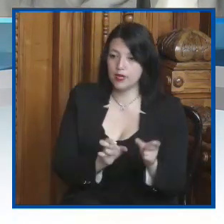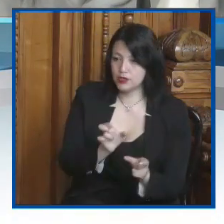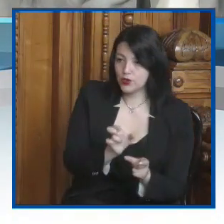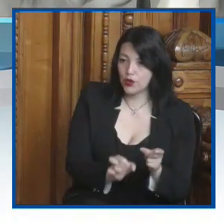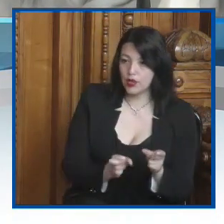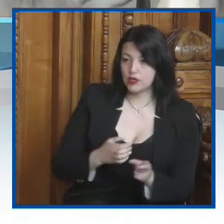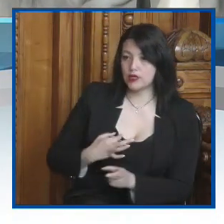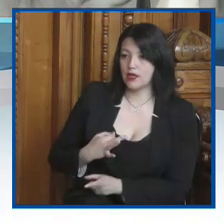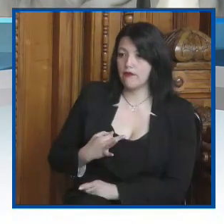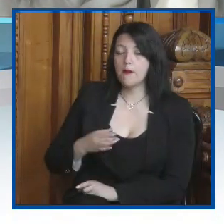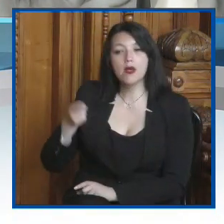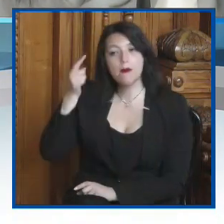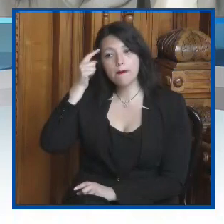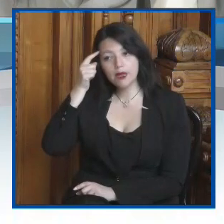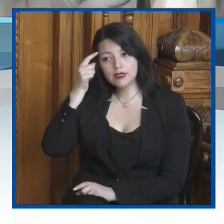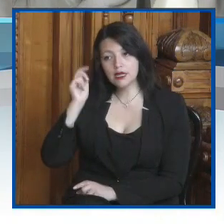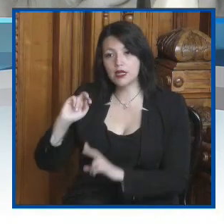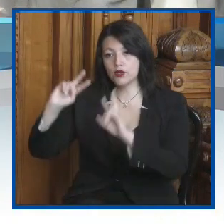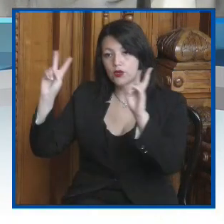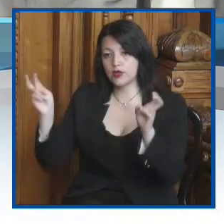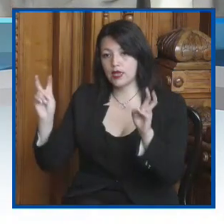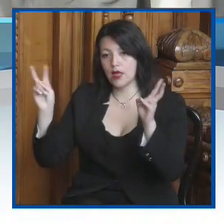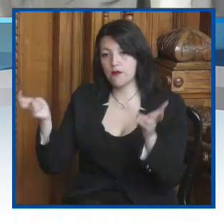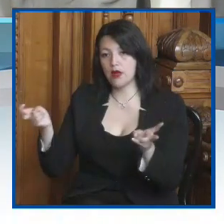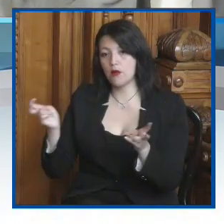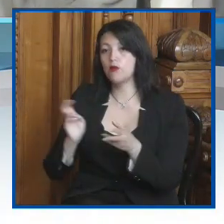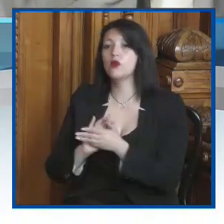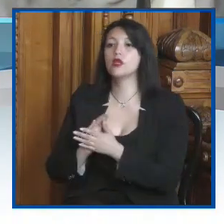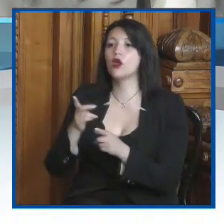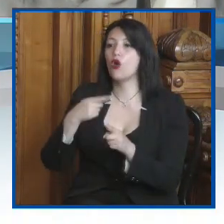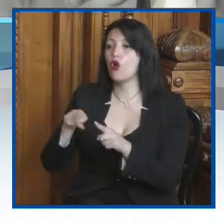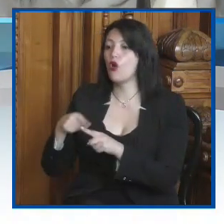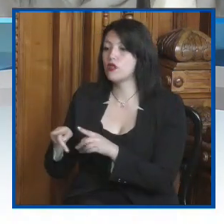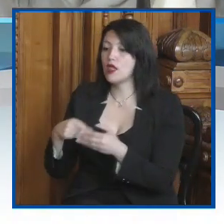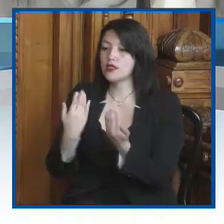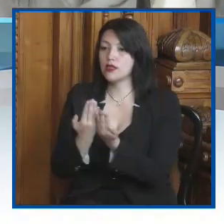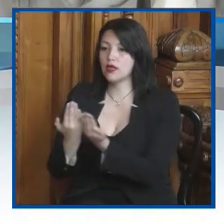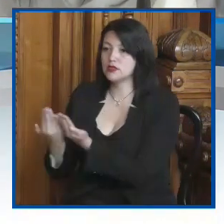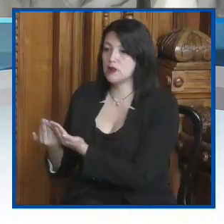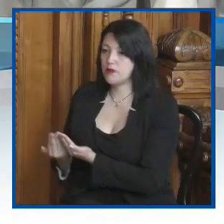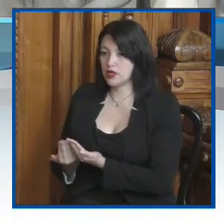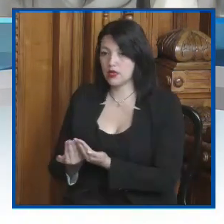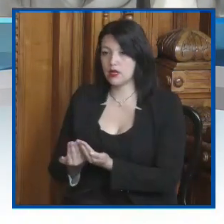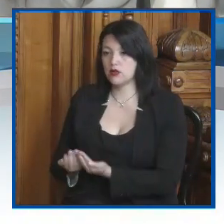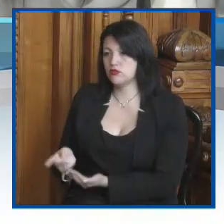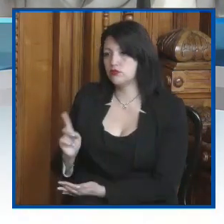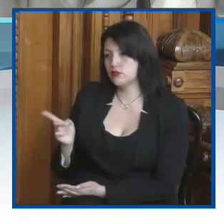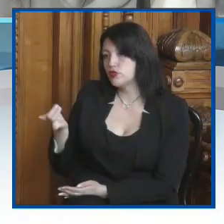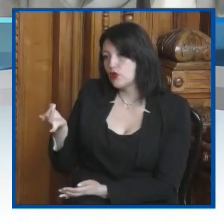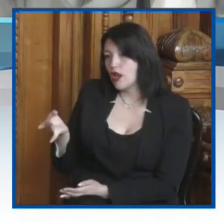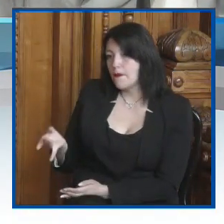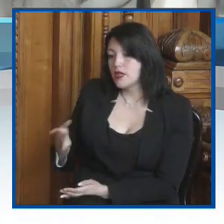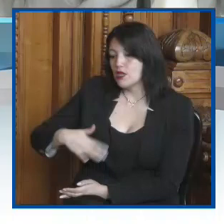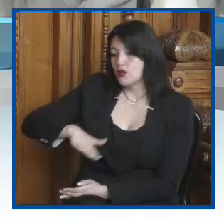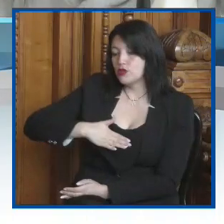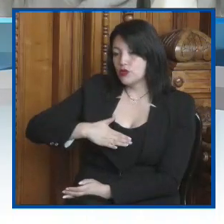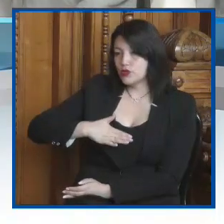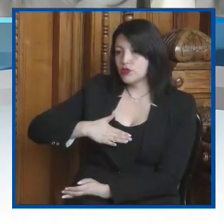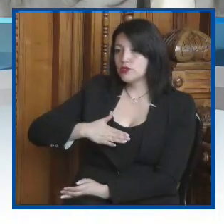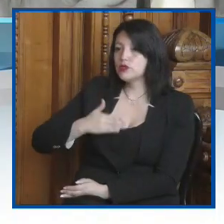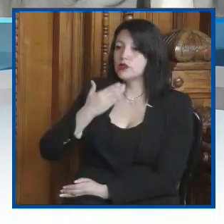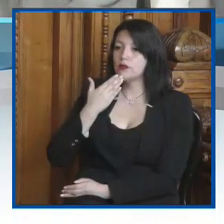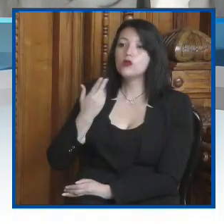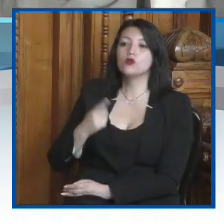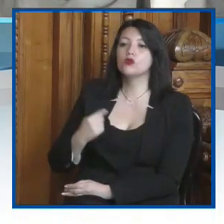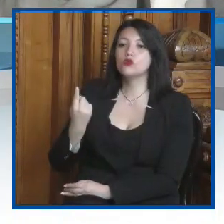para pensar estos temas, porque también abarcan a otras disciplinas que no son solamente nosotros, porque justamente